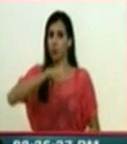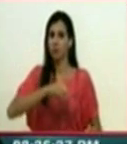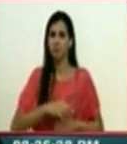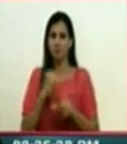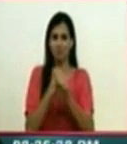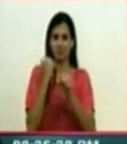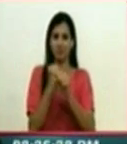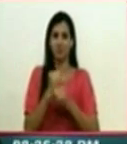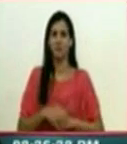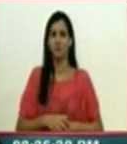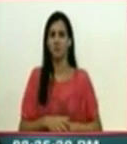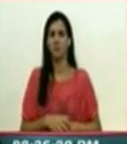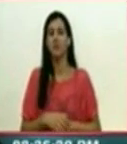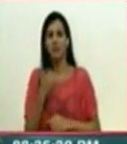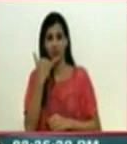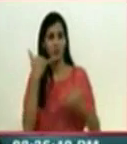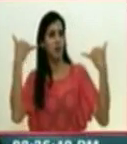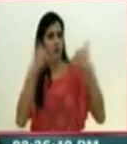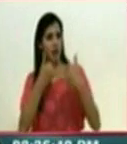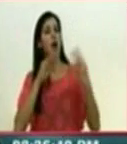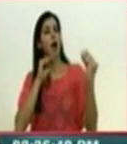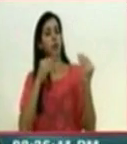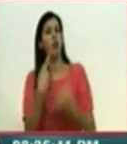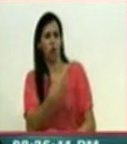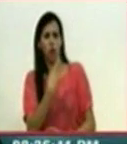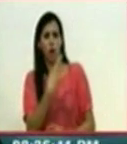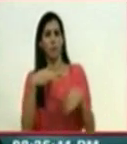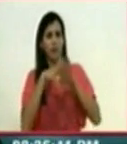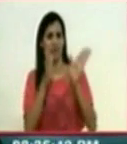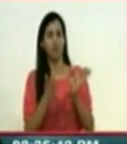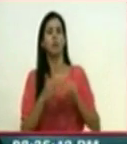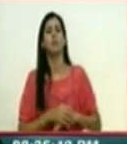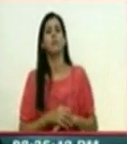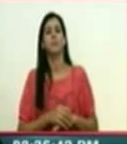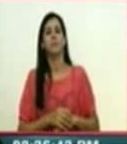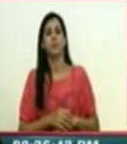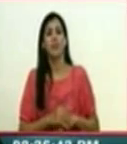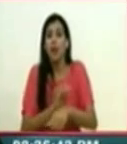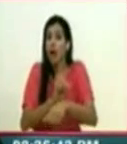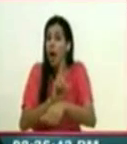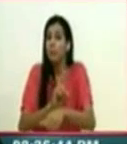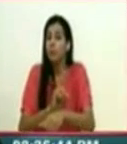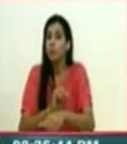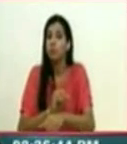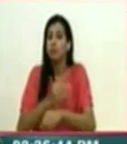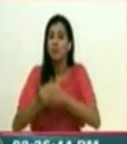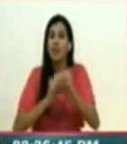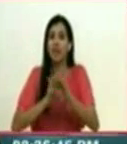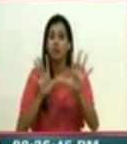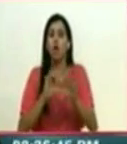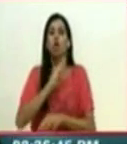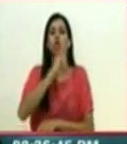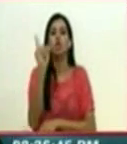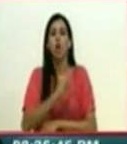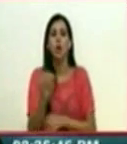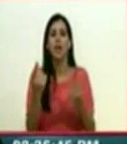trabajando por teléfono, coordinando con el ministro Jaimán, acelerar la creación de la zona